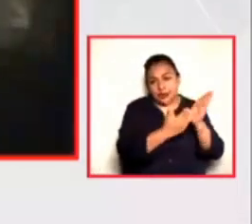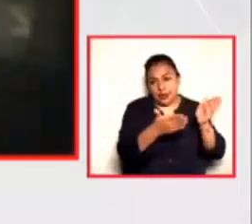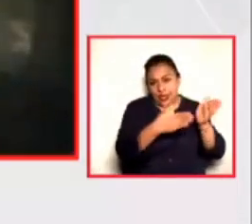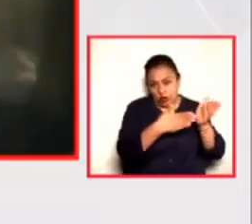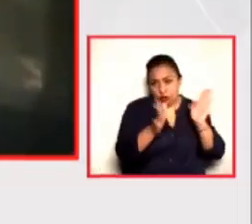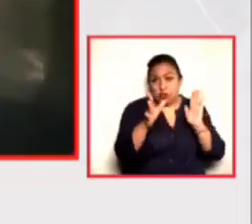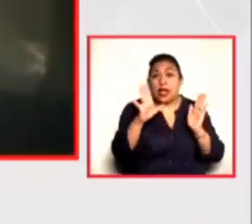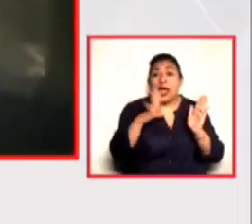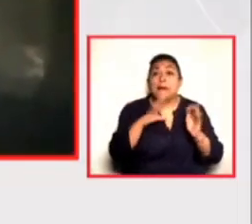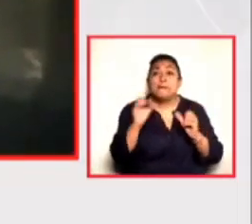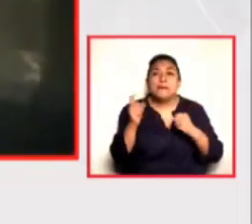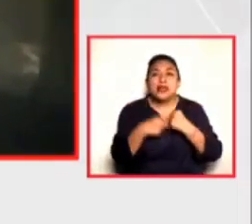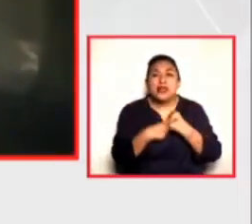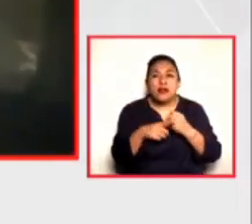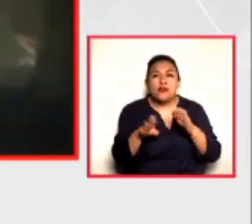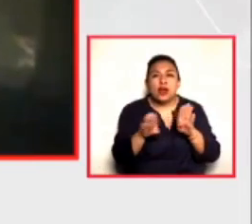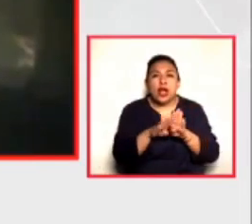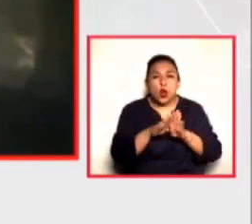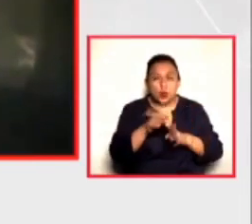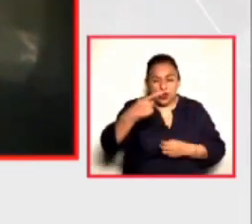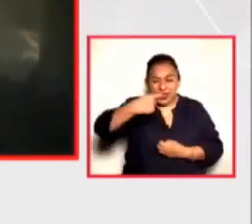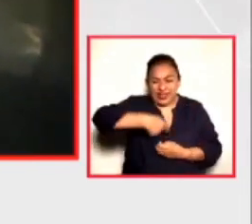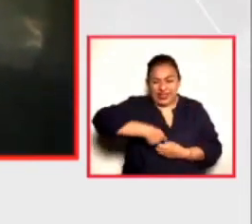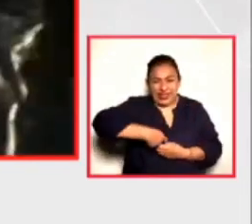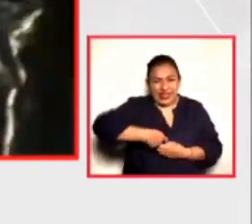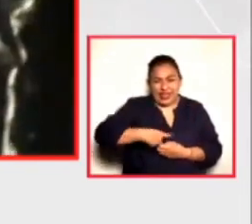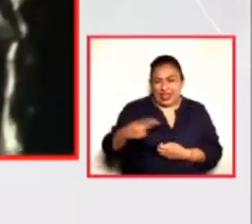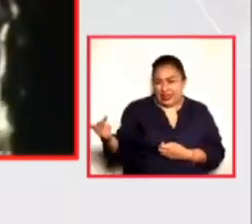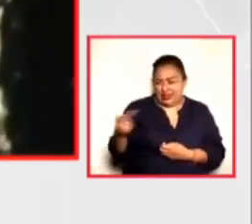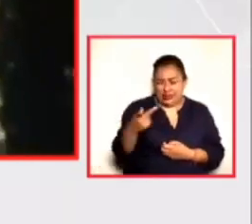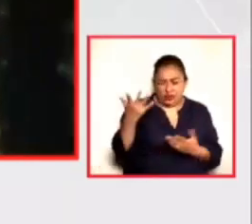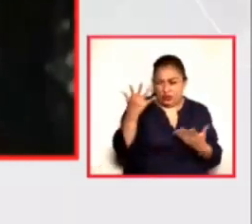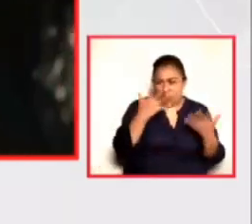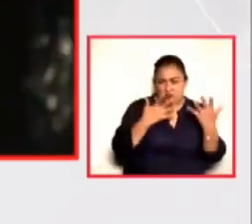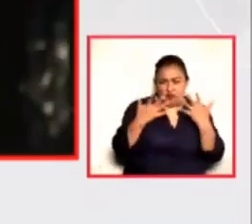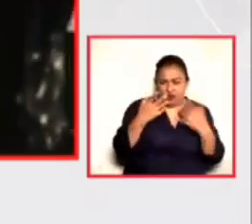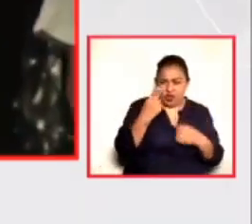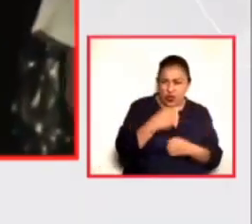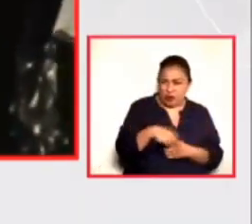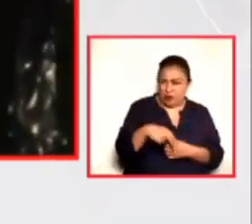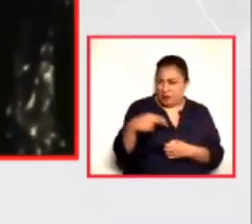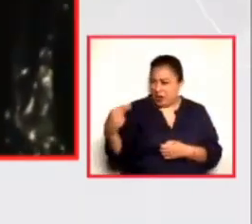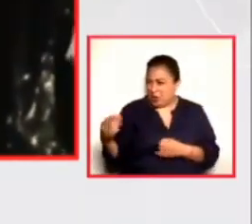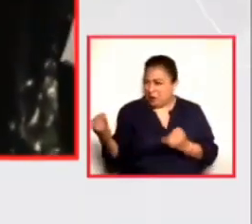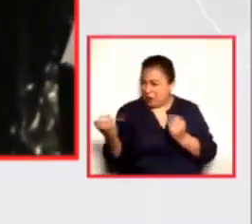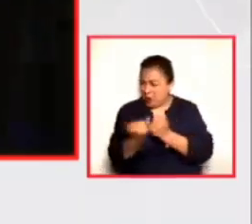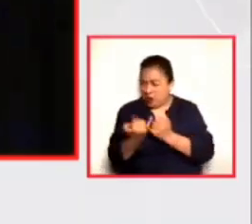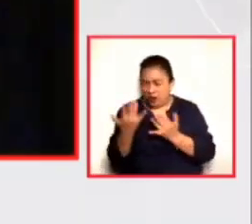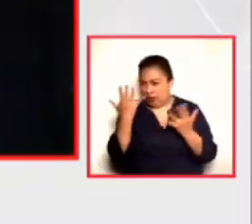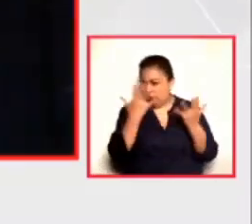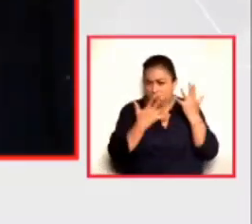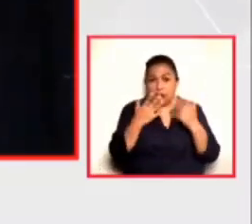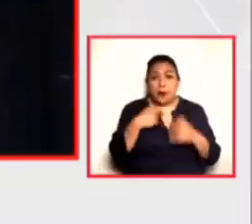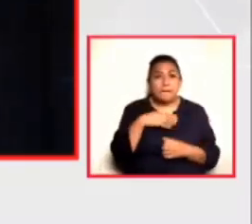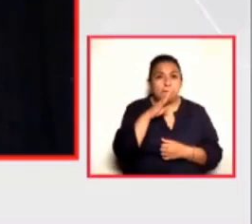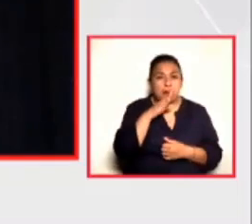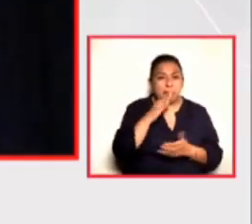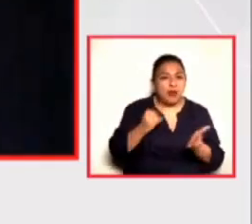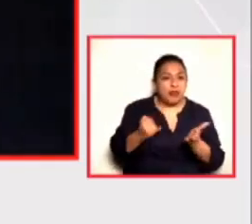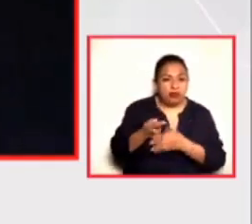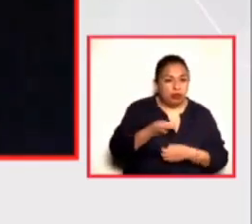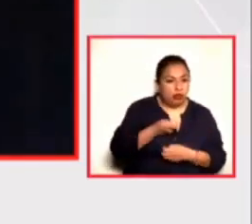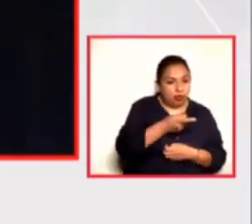lo borroso de las identidades de estos dos personajes porque se llaman de la misma manera. Entonces la mamá decidió nombrarlos